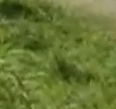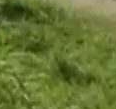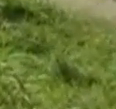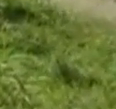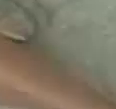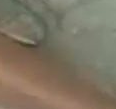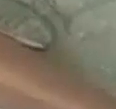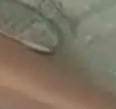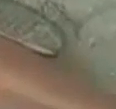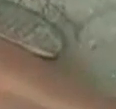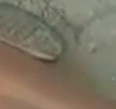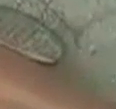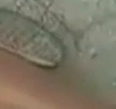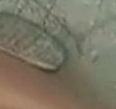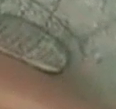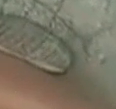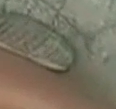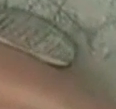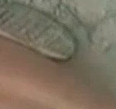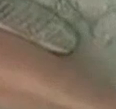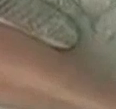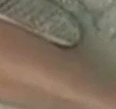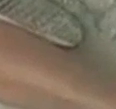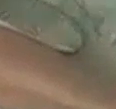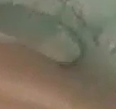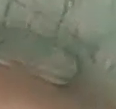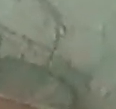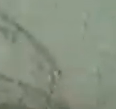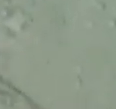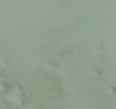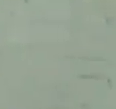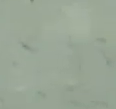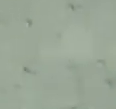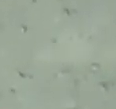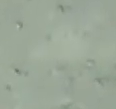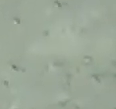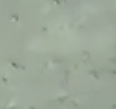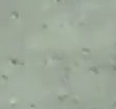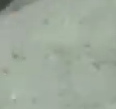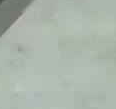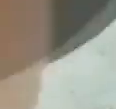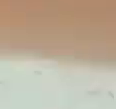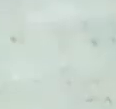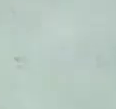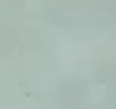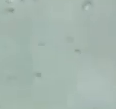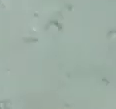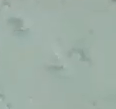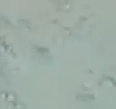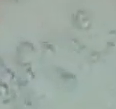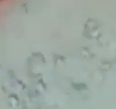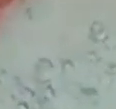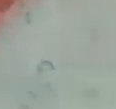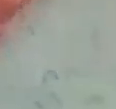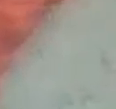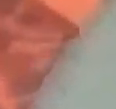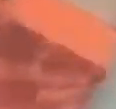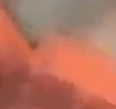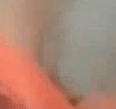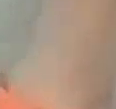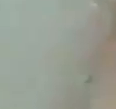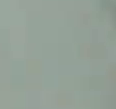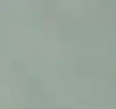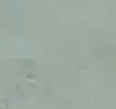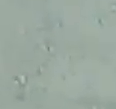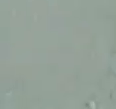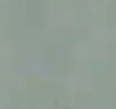sus casas, ver 3 individuos tirados en la calzada muertos. Según los testigos, los victimarios se movilizaban a bordo